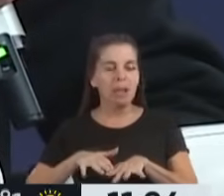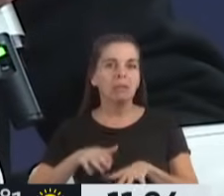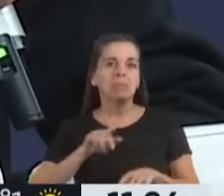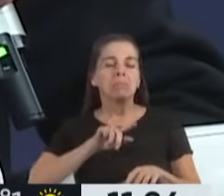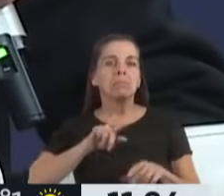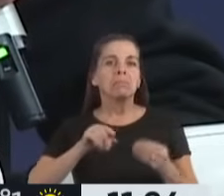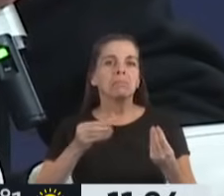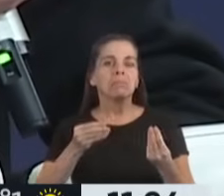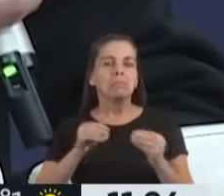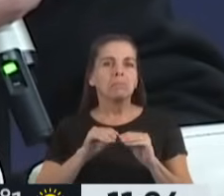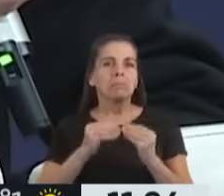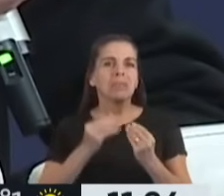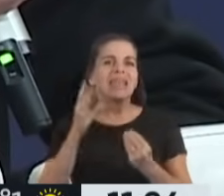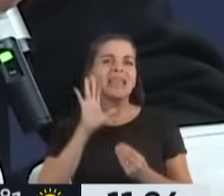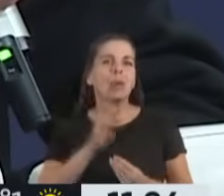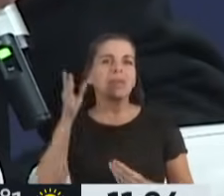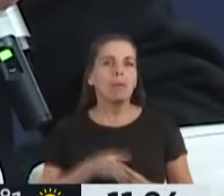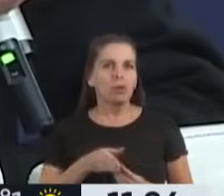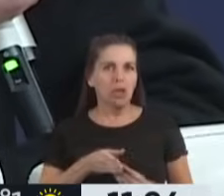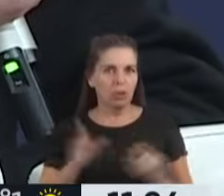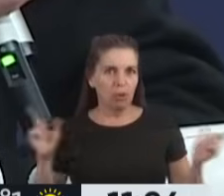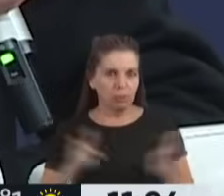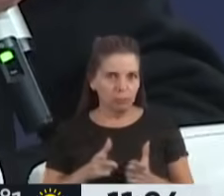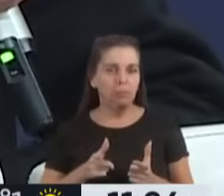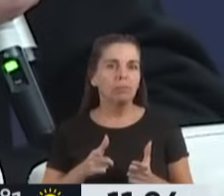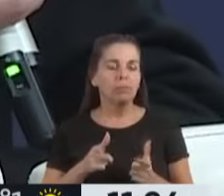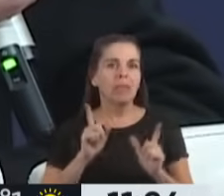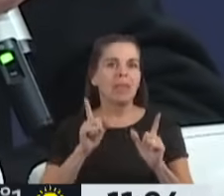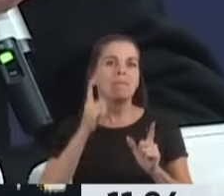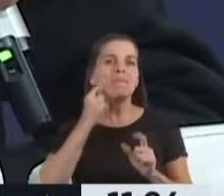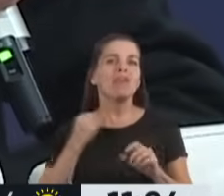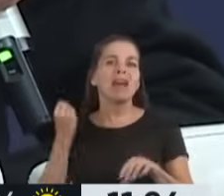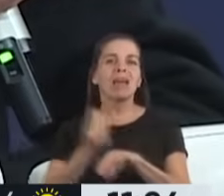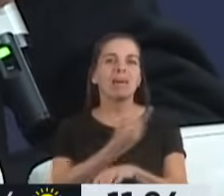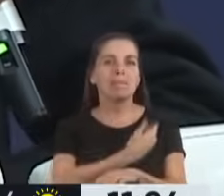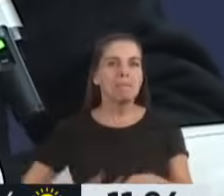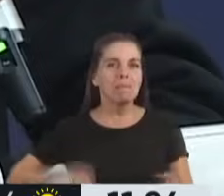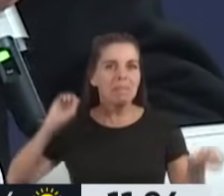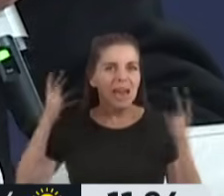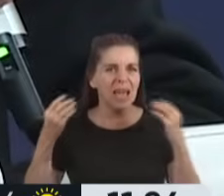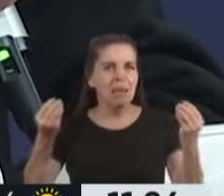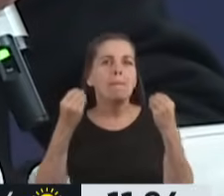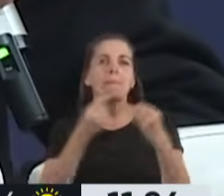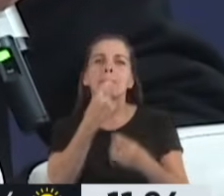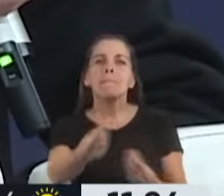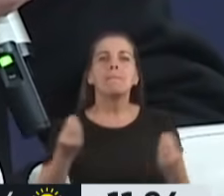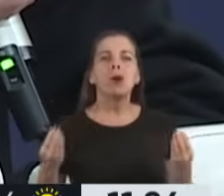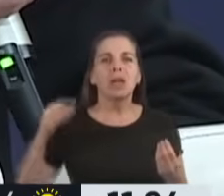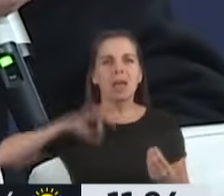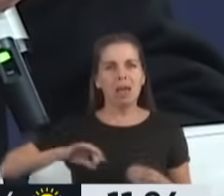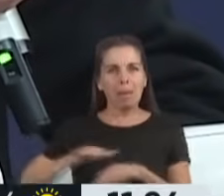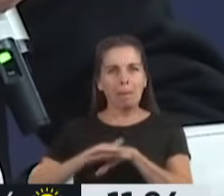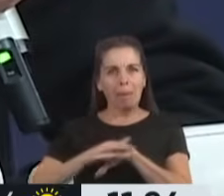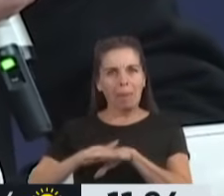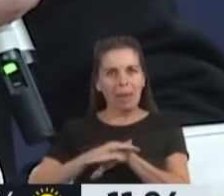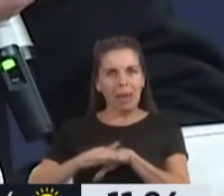un 50% desde la asunción de Javier Milei. Quería consultarte por qué se llegó a este punto